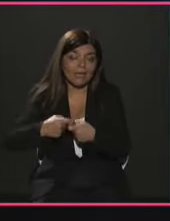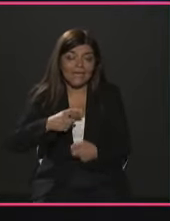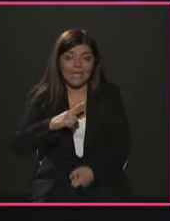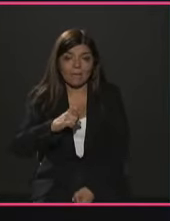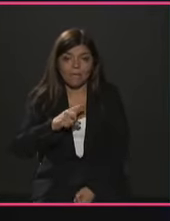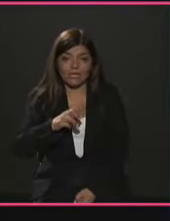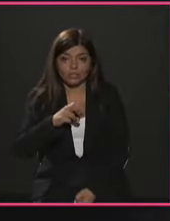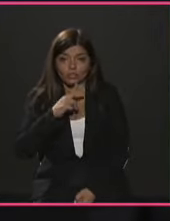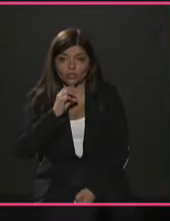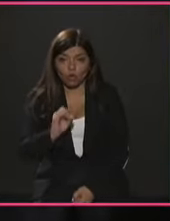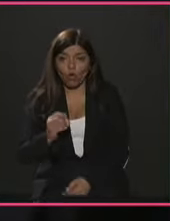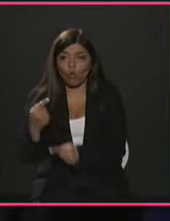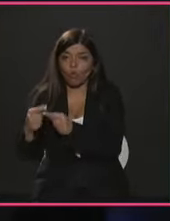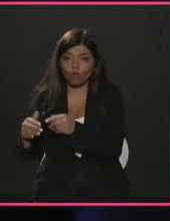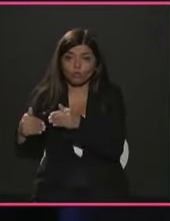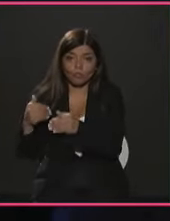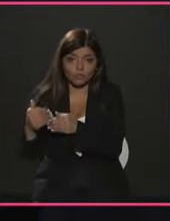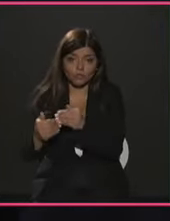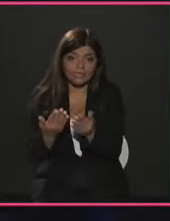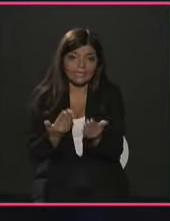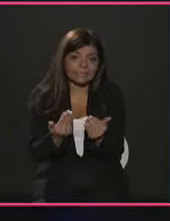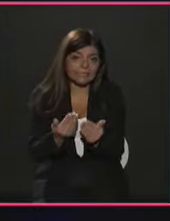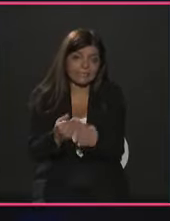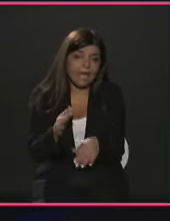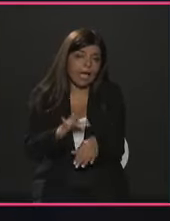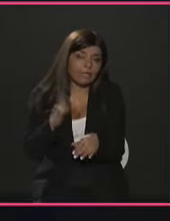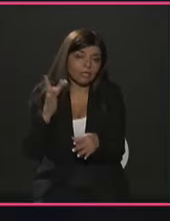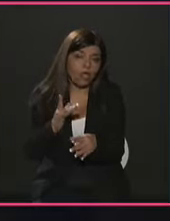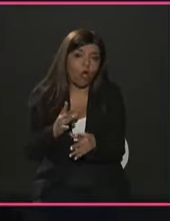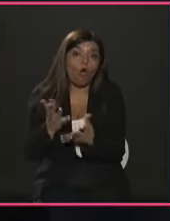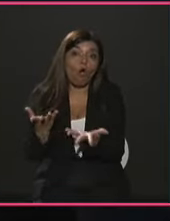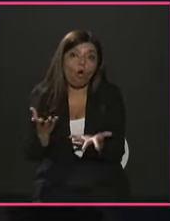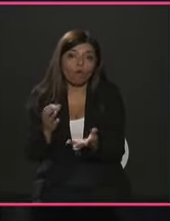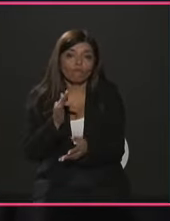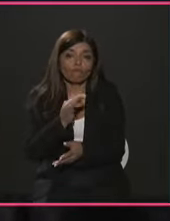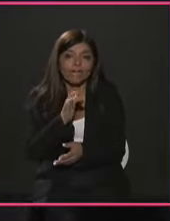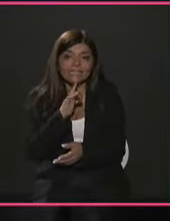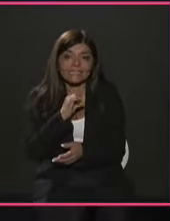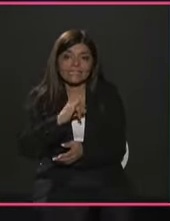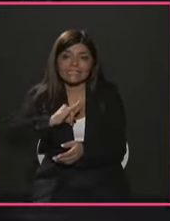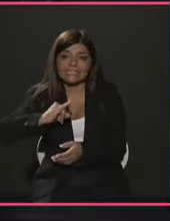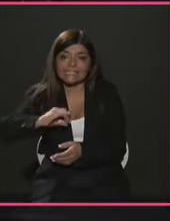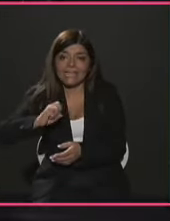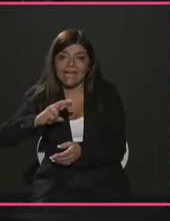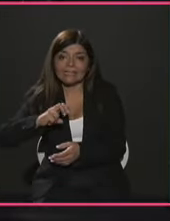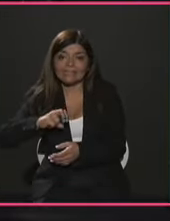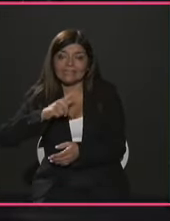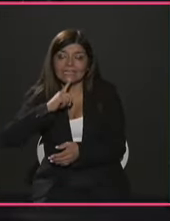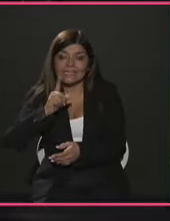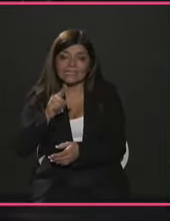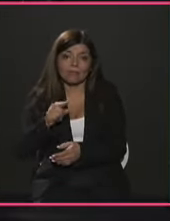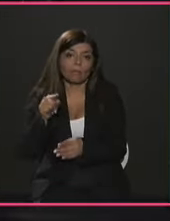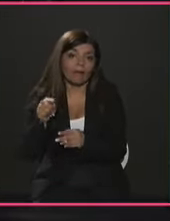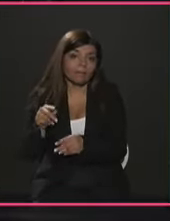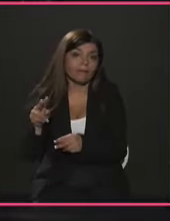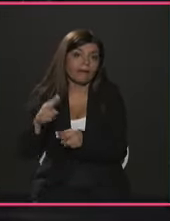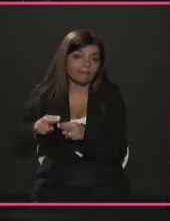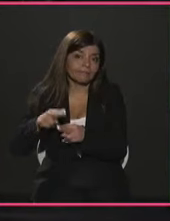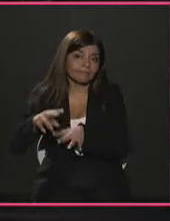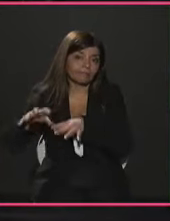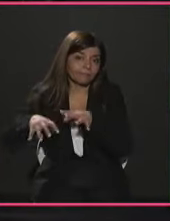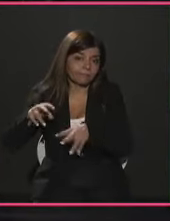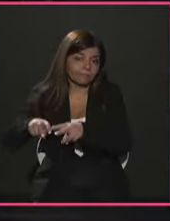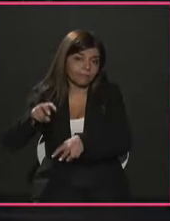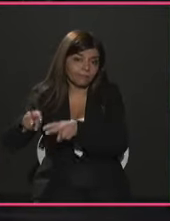procesos que necesitan alta temperatura o producción de fertilizantes esenciales para la producción de alimentos y además va a tener un rol